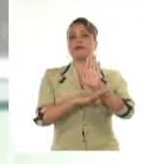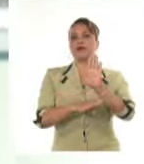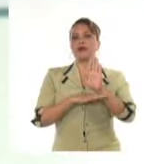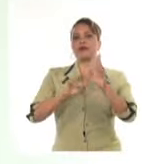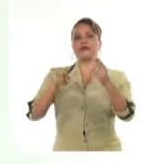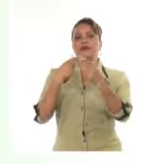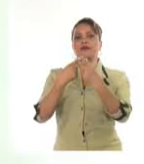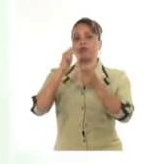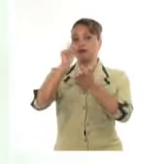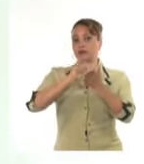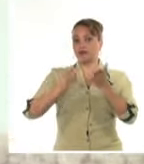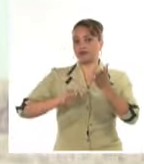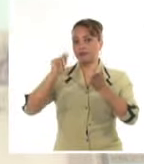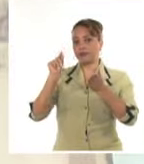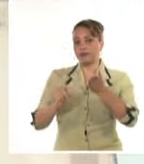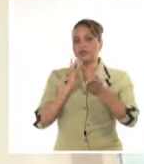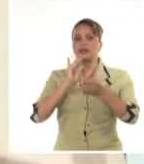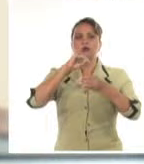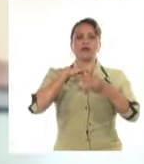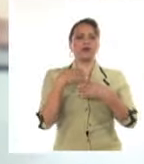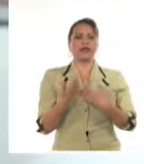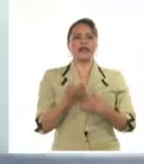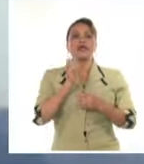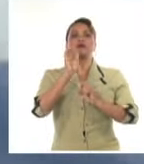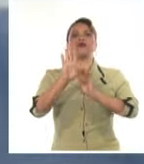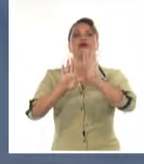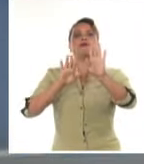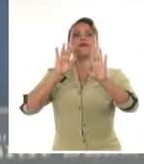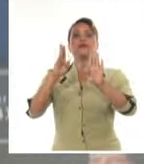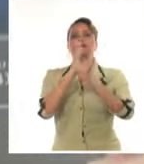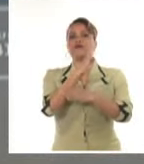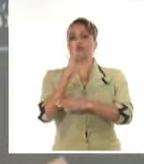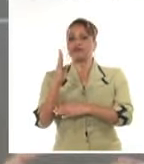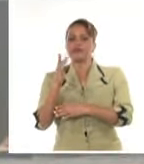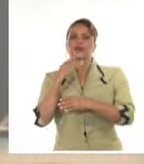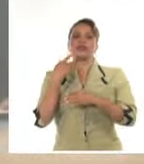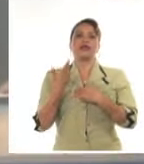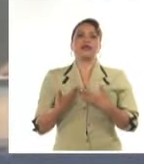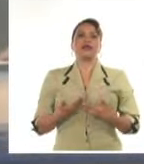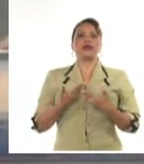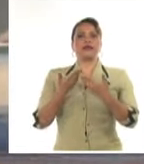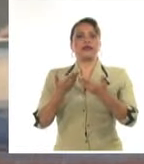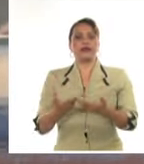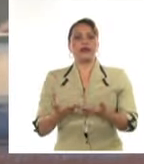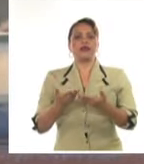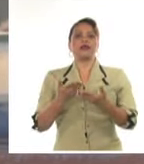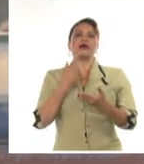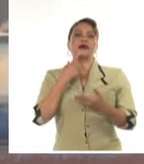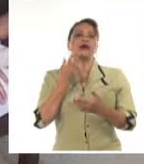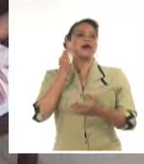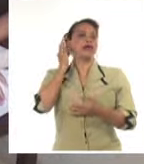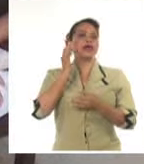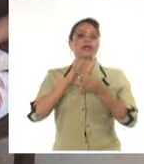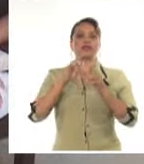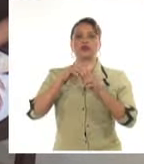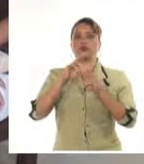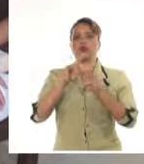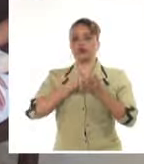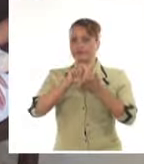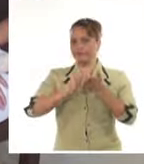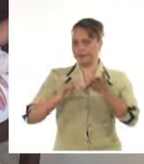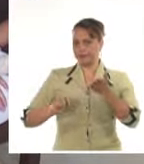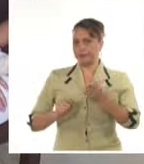de Escritores incluye una exposición bibliográfica dedicada a Gertrudis Gómez de Avellaneda, presentaciones de